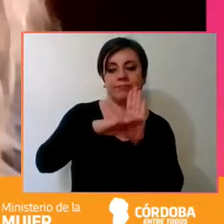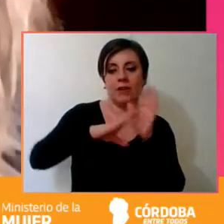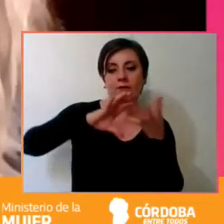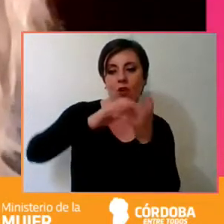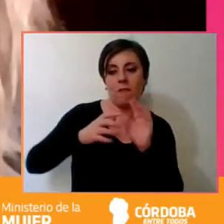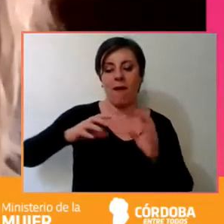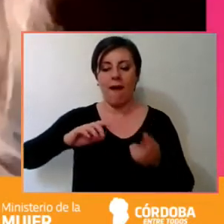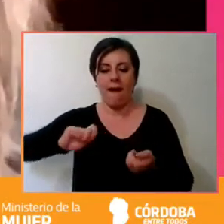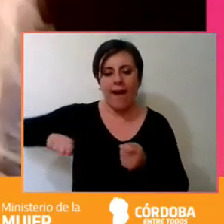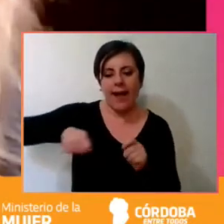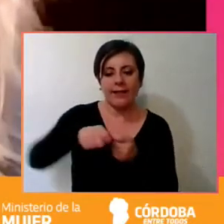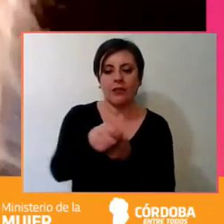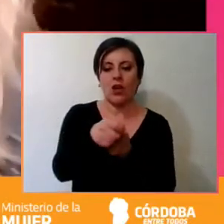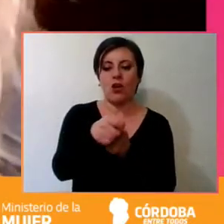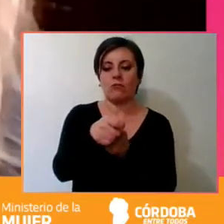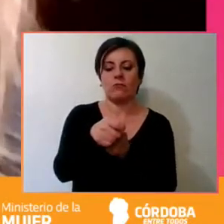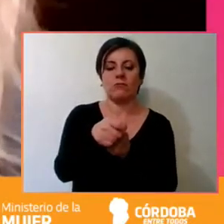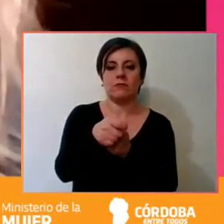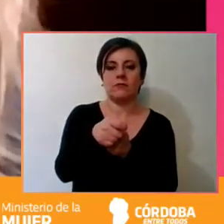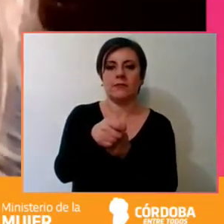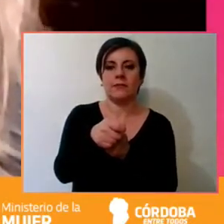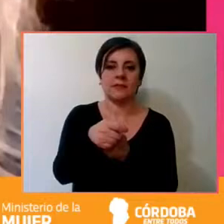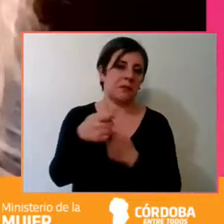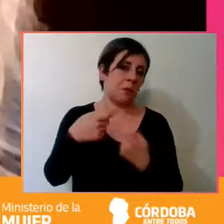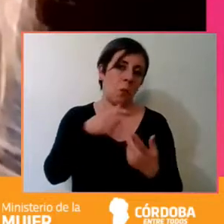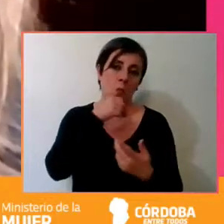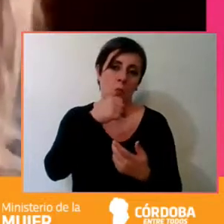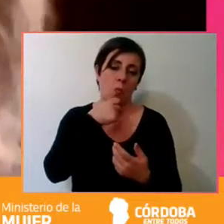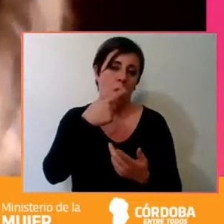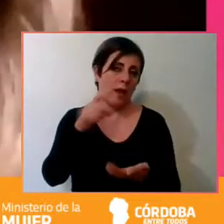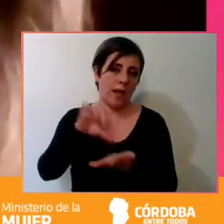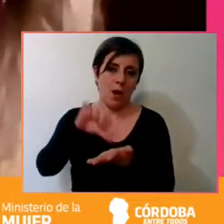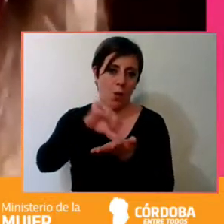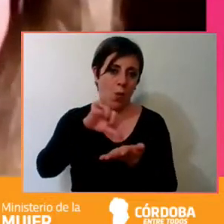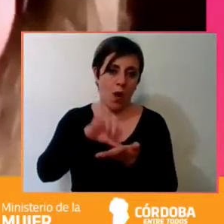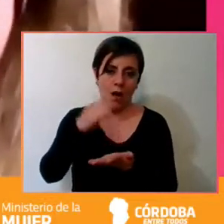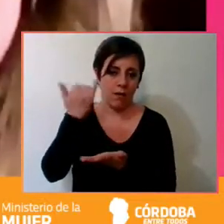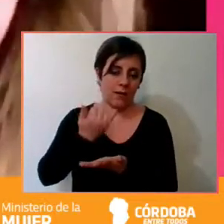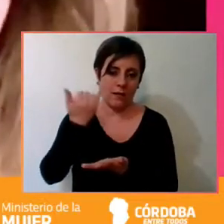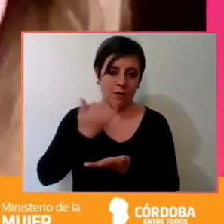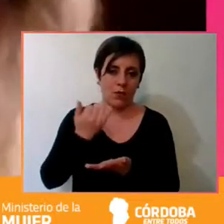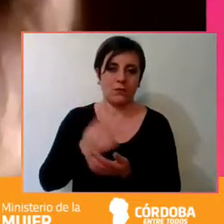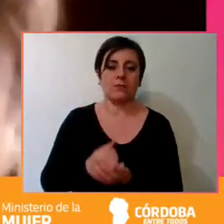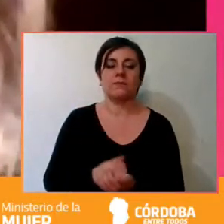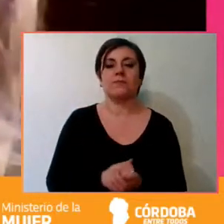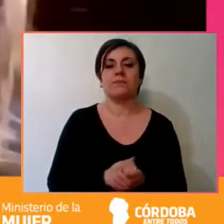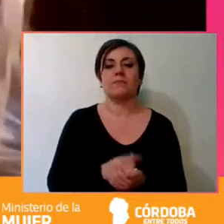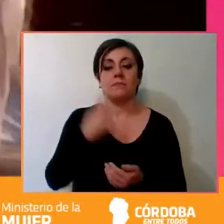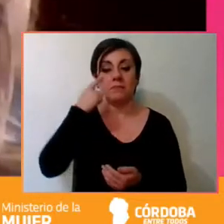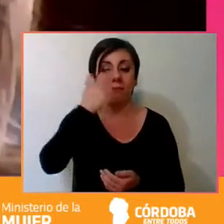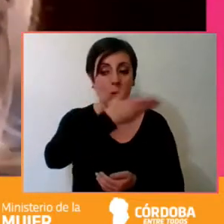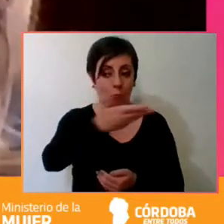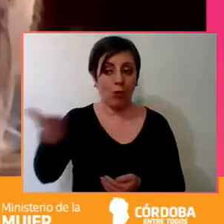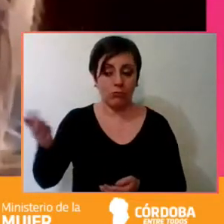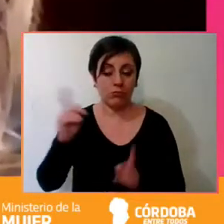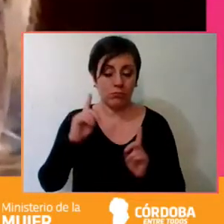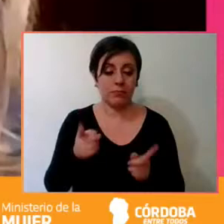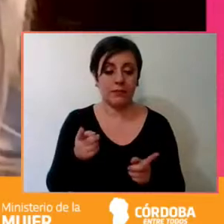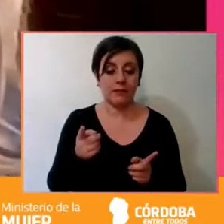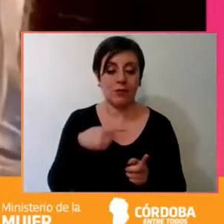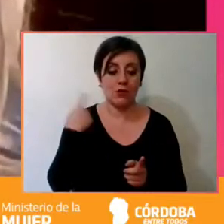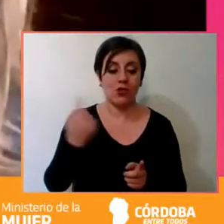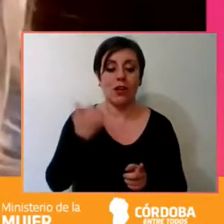gestión que se da en cualquier lugar que estemos. Quisiera sobre eso señalar que nosotras